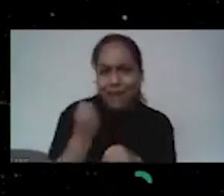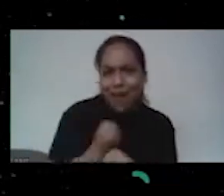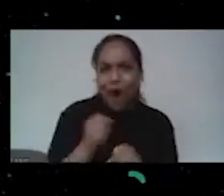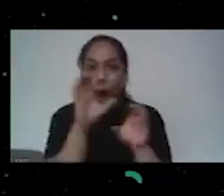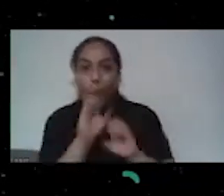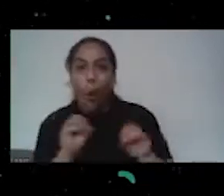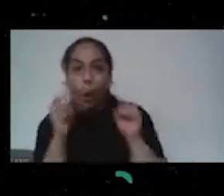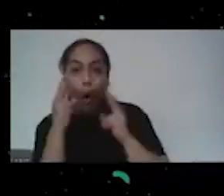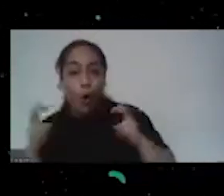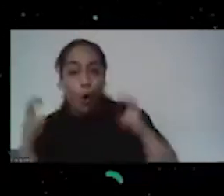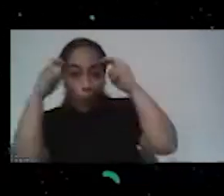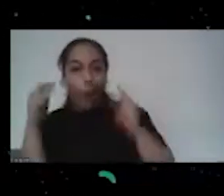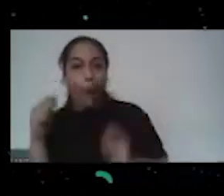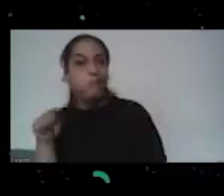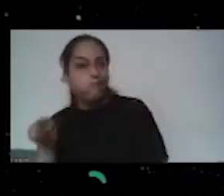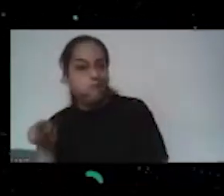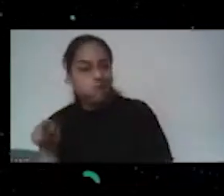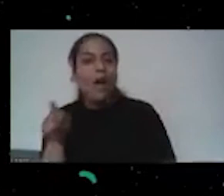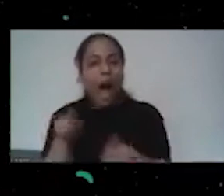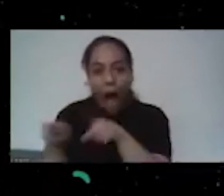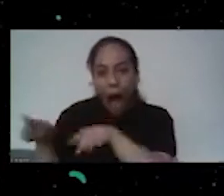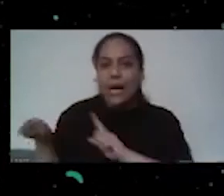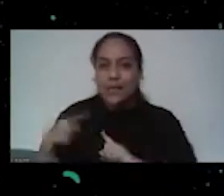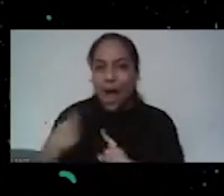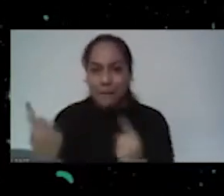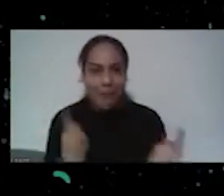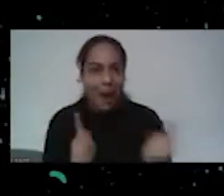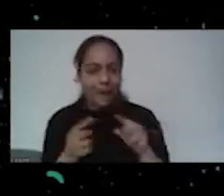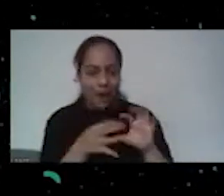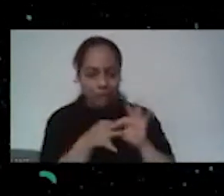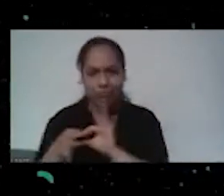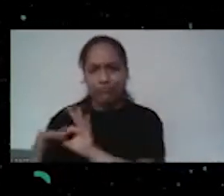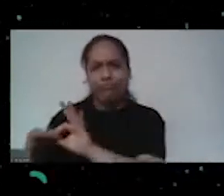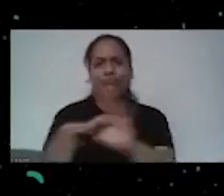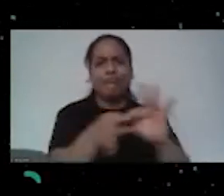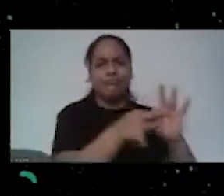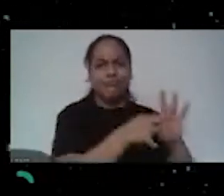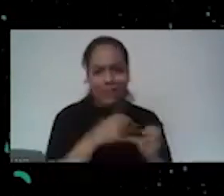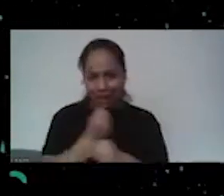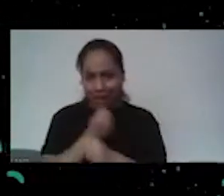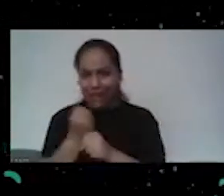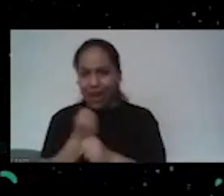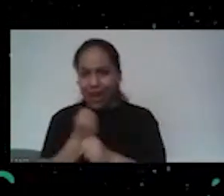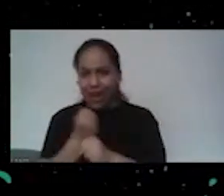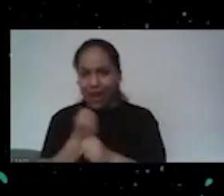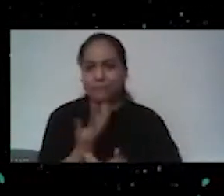alguna manera llegan a mí y ahí ya enganchamos y empezamos nuestro proceso creativo.